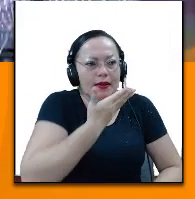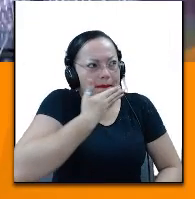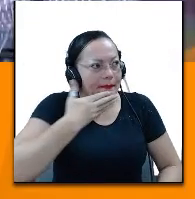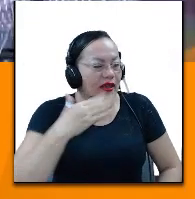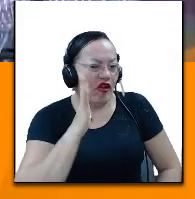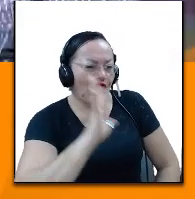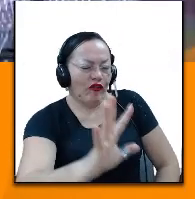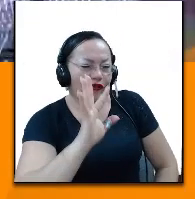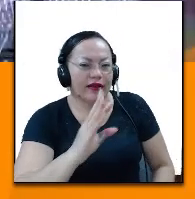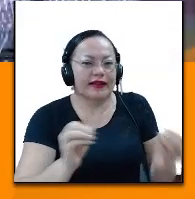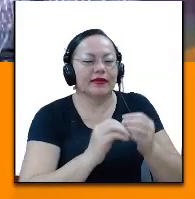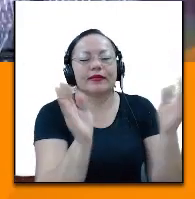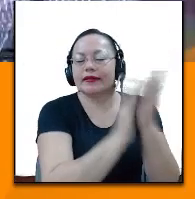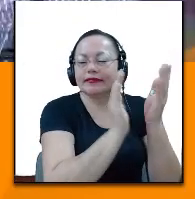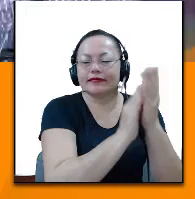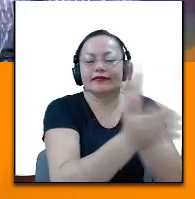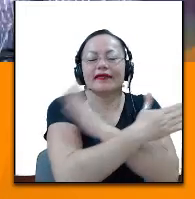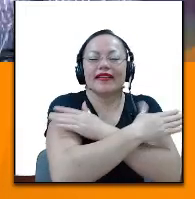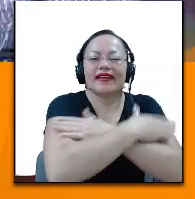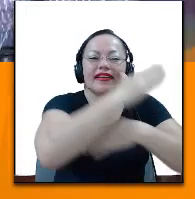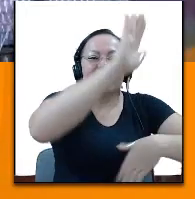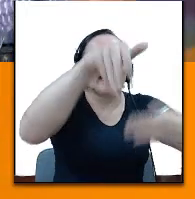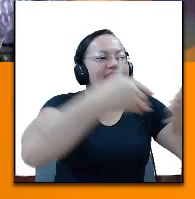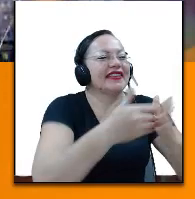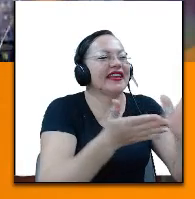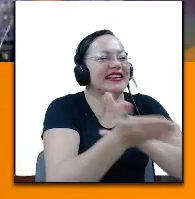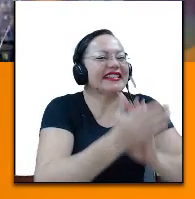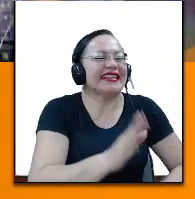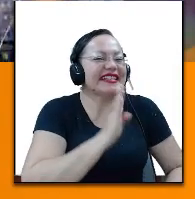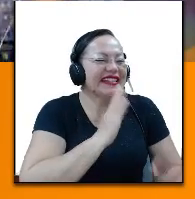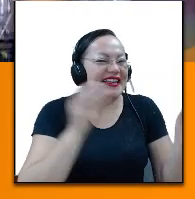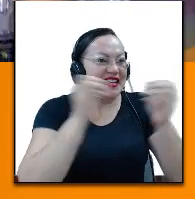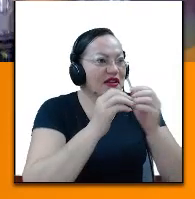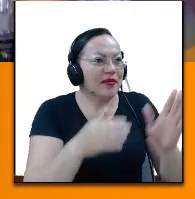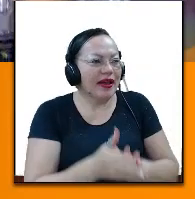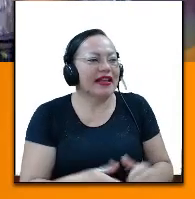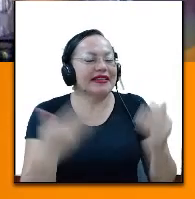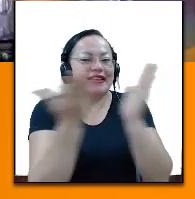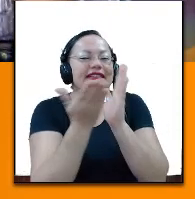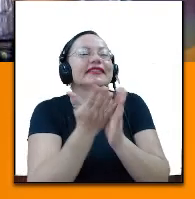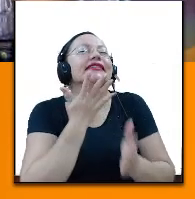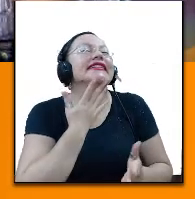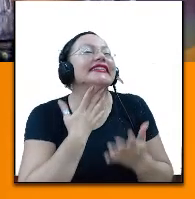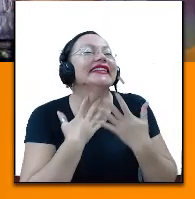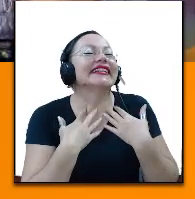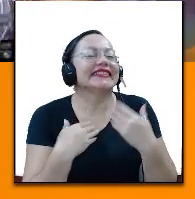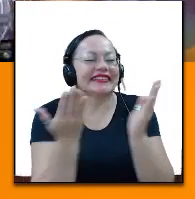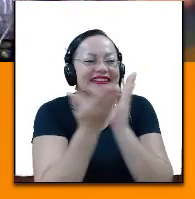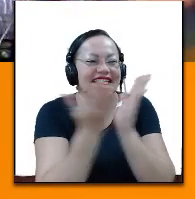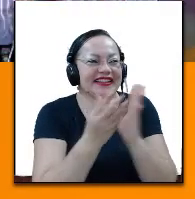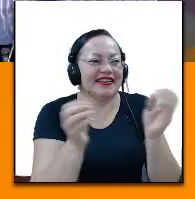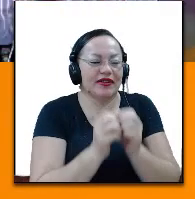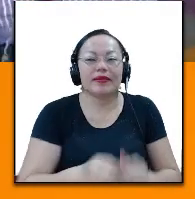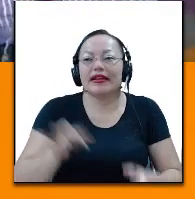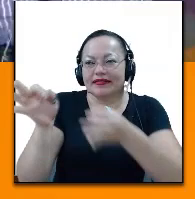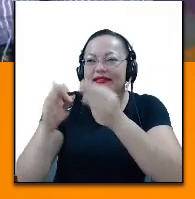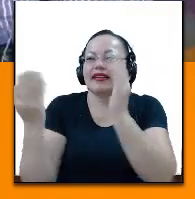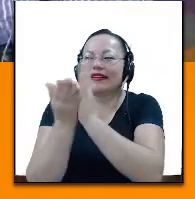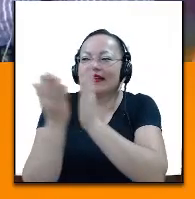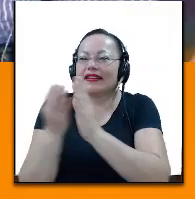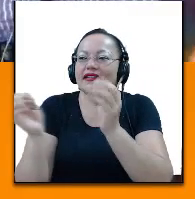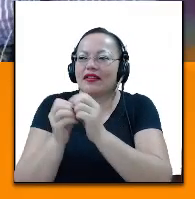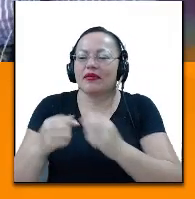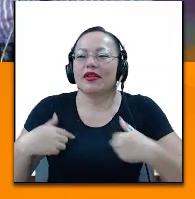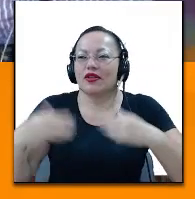Entonces, qué bueno, un aplauso para todos los que están tomando la iniciativa de estudiar. Muy bien, muy bien, muy bien. Claro que sí, yo también ando estudiando desde